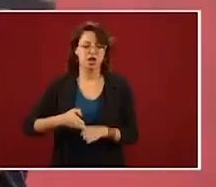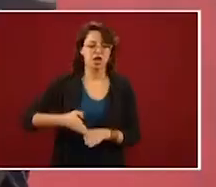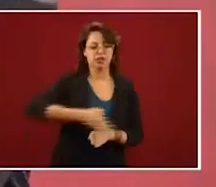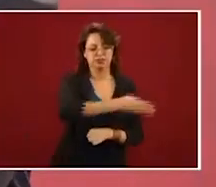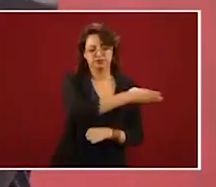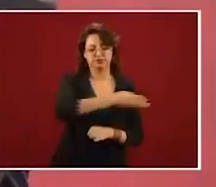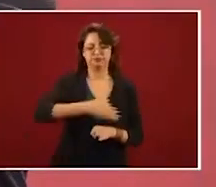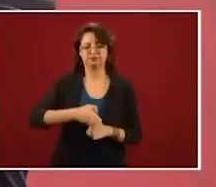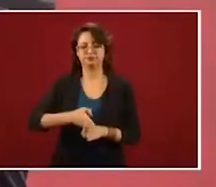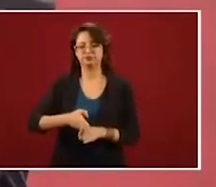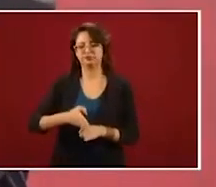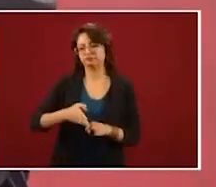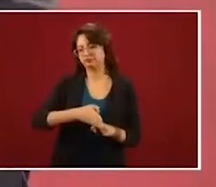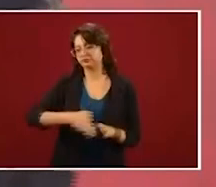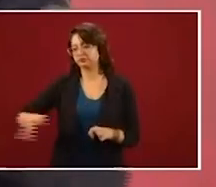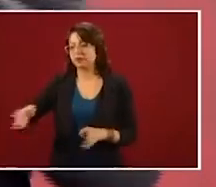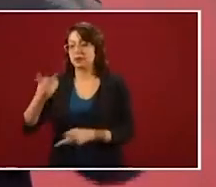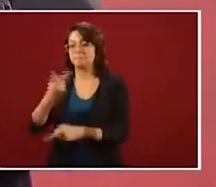superior